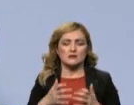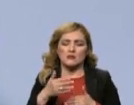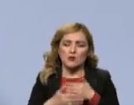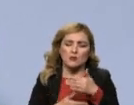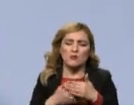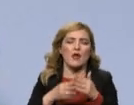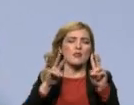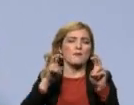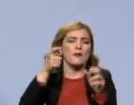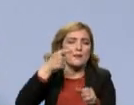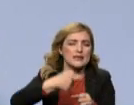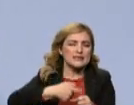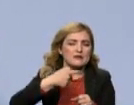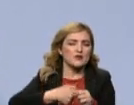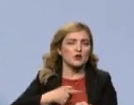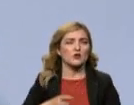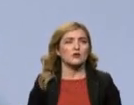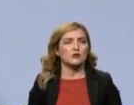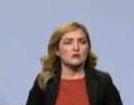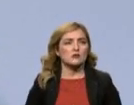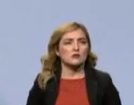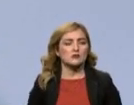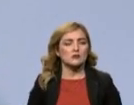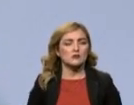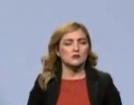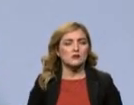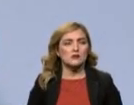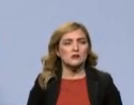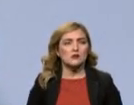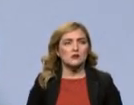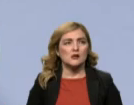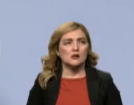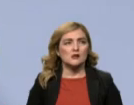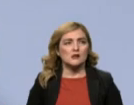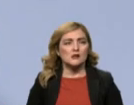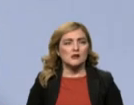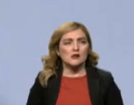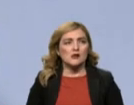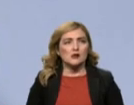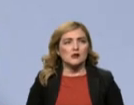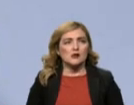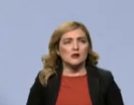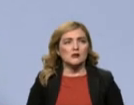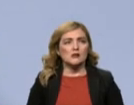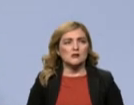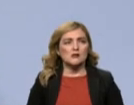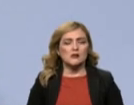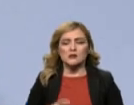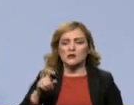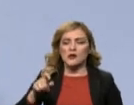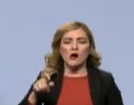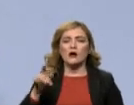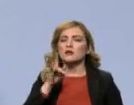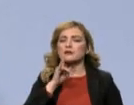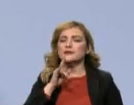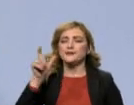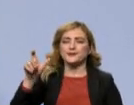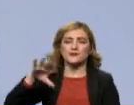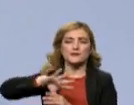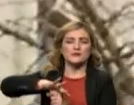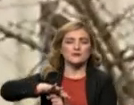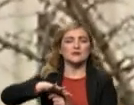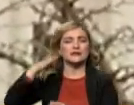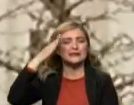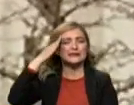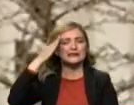muy puntuales, muy específicos, y para eso creo que necesitamos un lobby y una acción muy particular en los Estados Unidos en esta